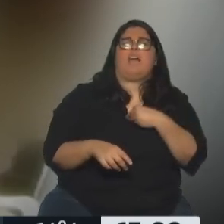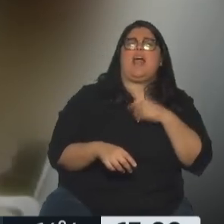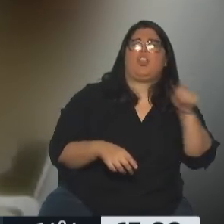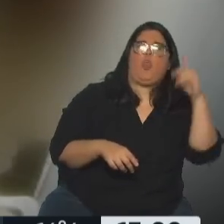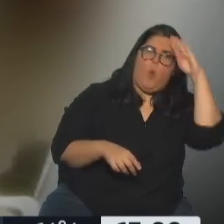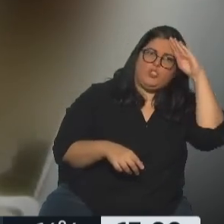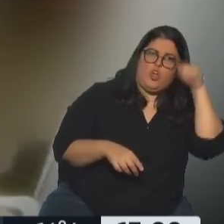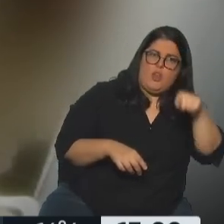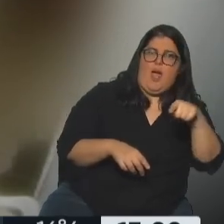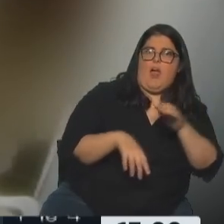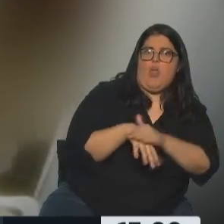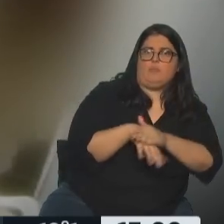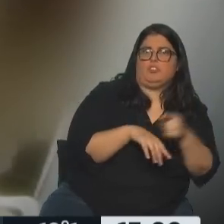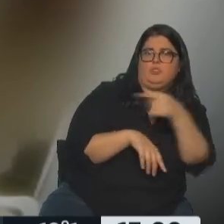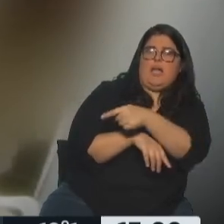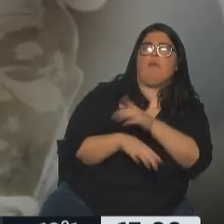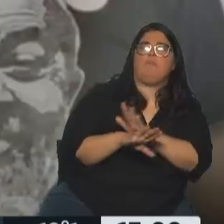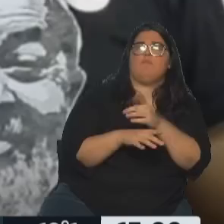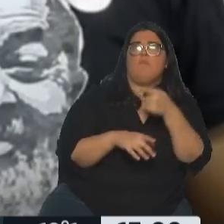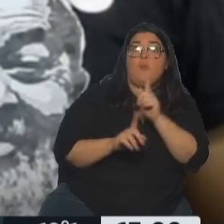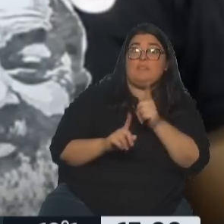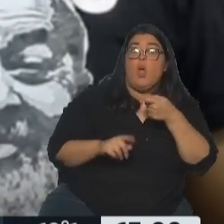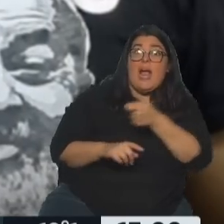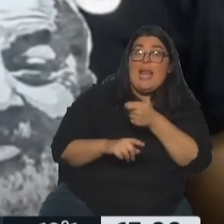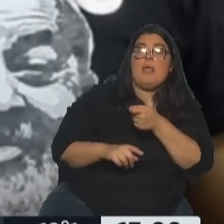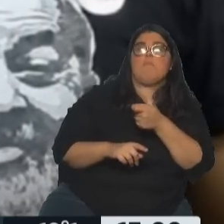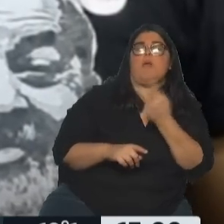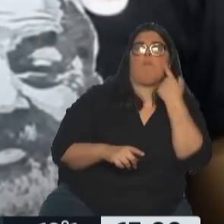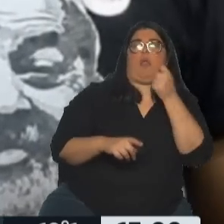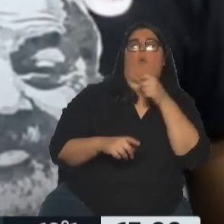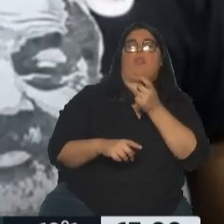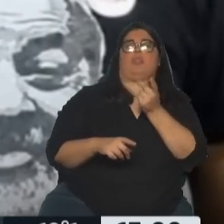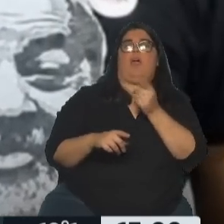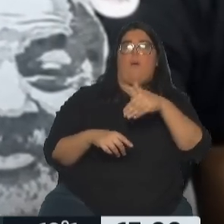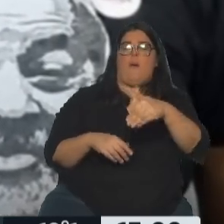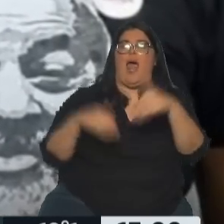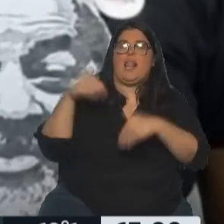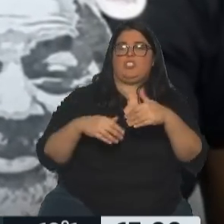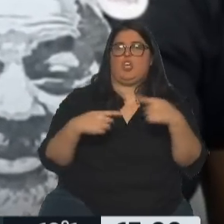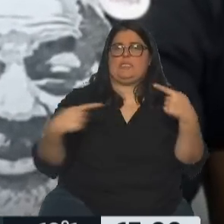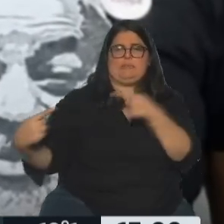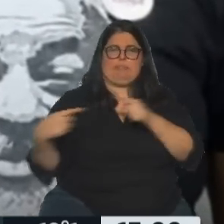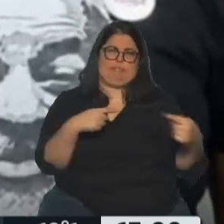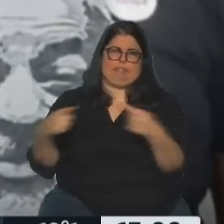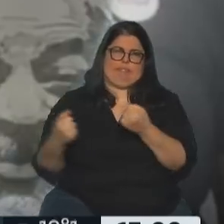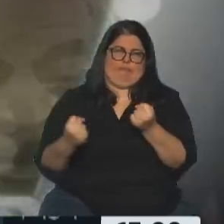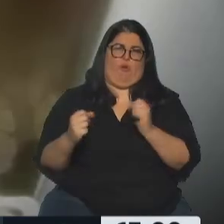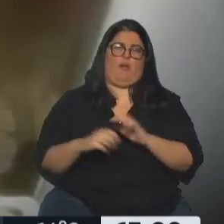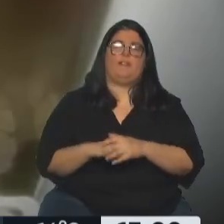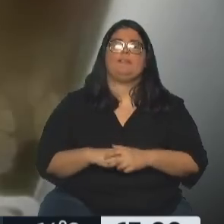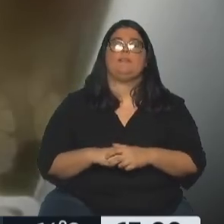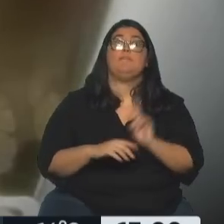Un crimen que desnuda el nivel de virulencia con que se agita la rivalidad ante las elecciones próximas. Tras